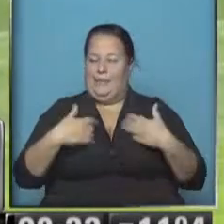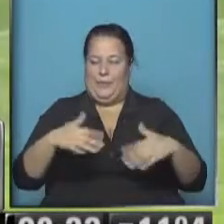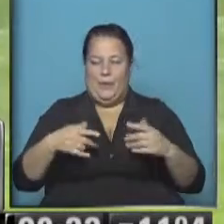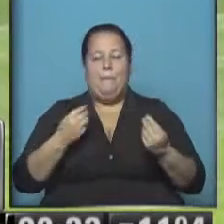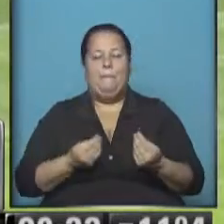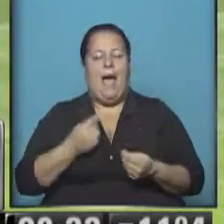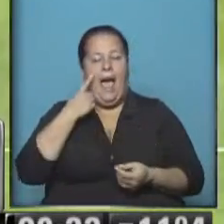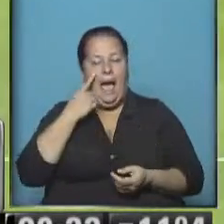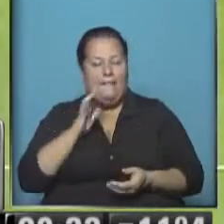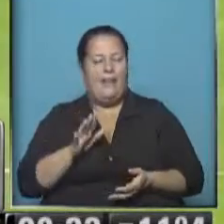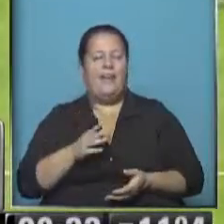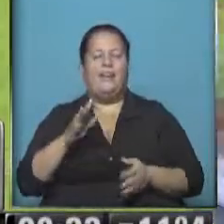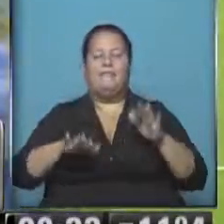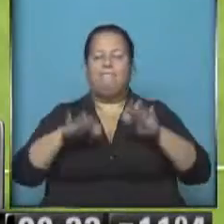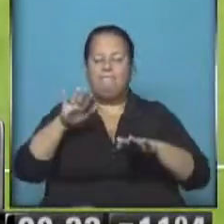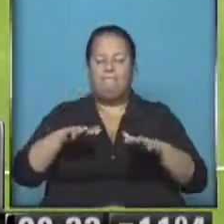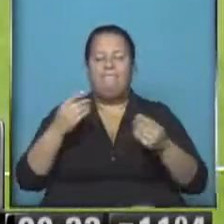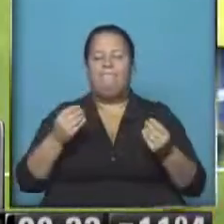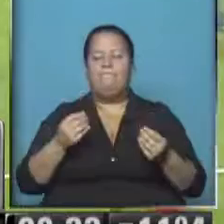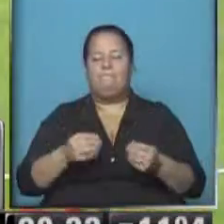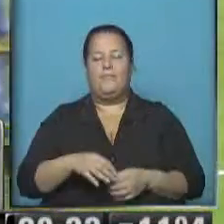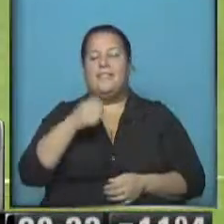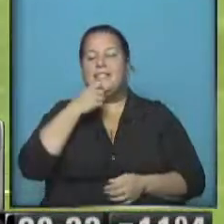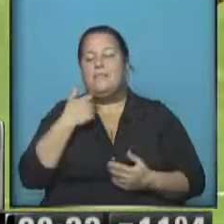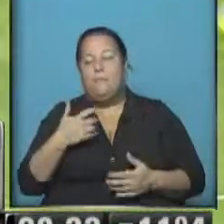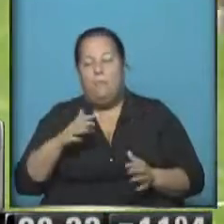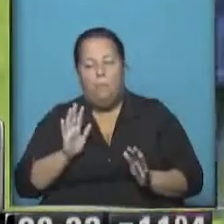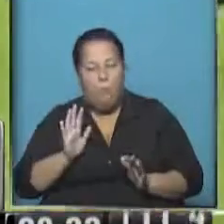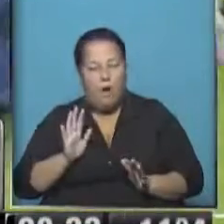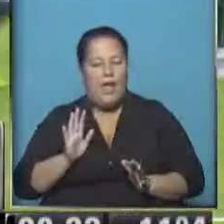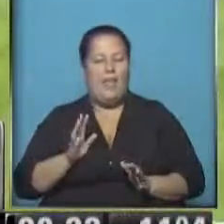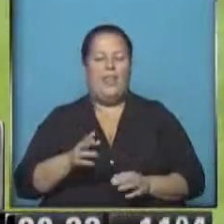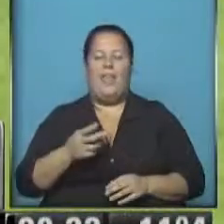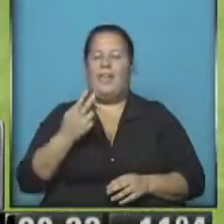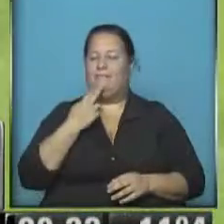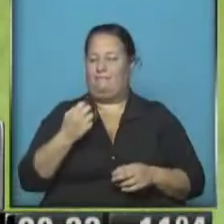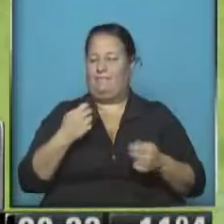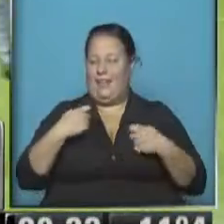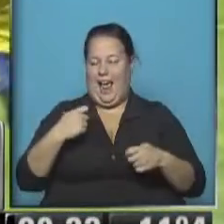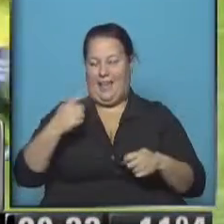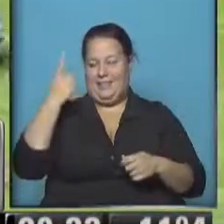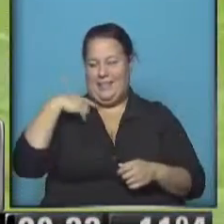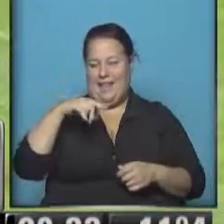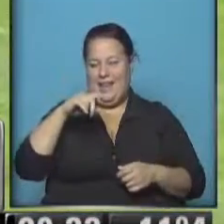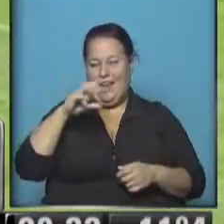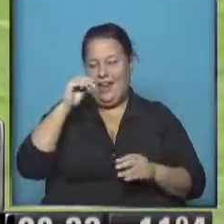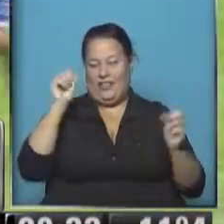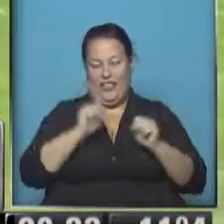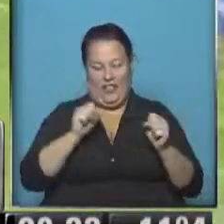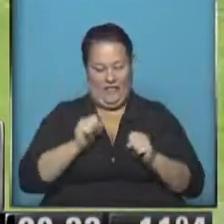tratar de equilibrar aquellos que pudieron gastar sus calorías en la noche